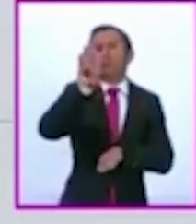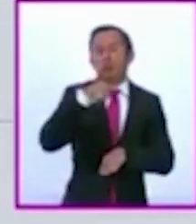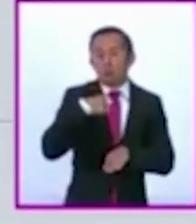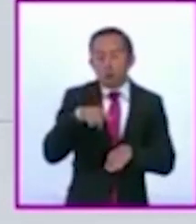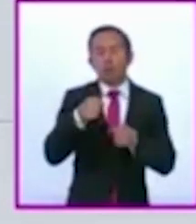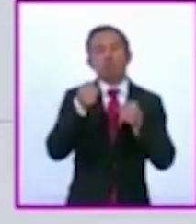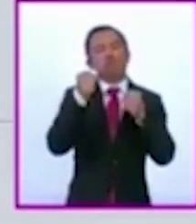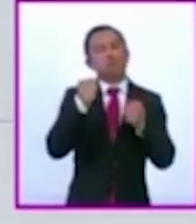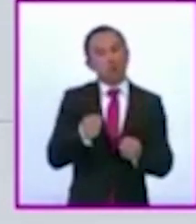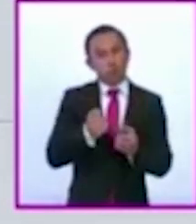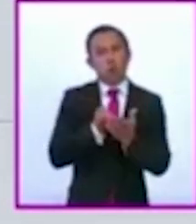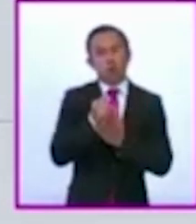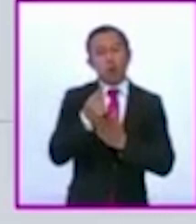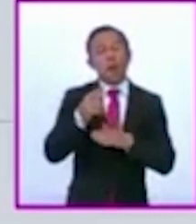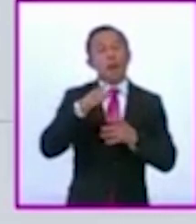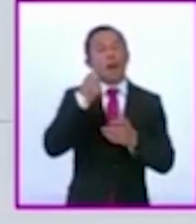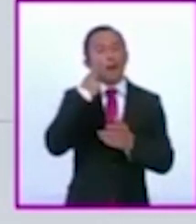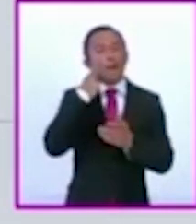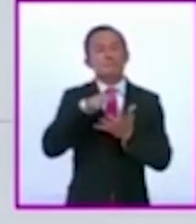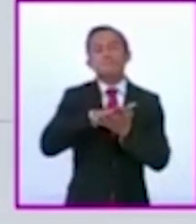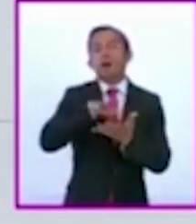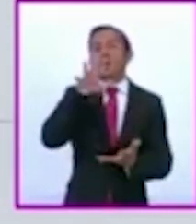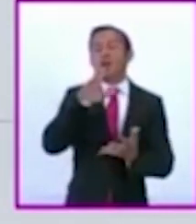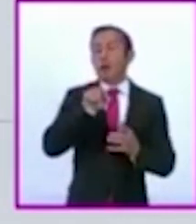de votación a su favor